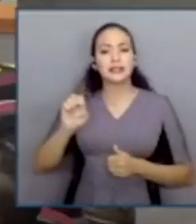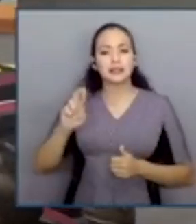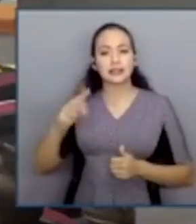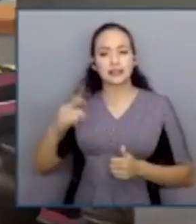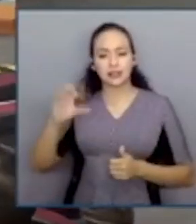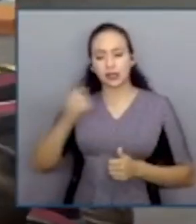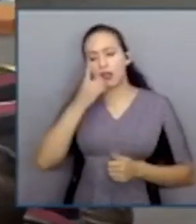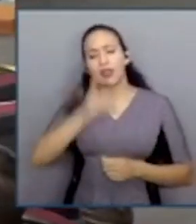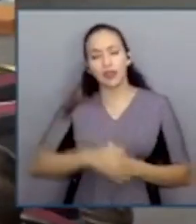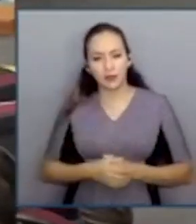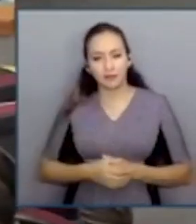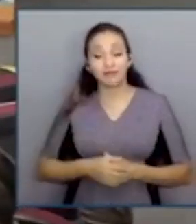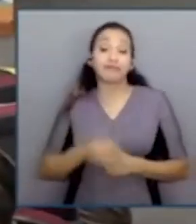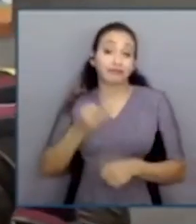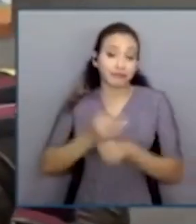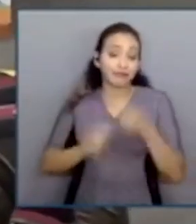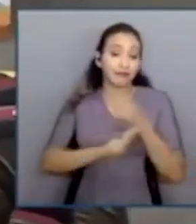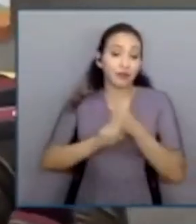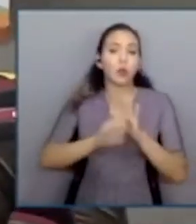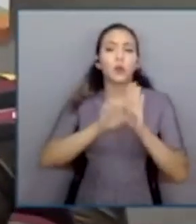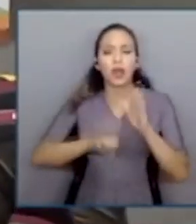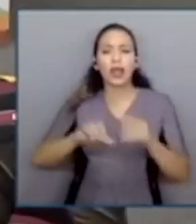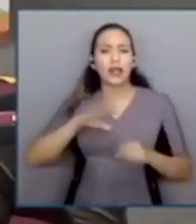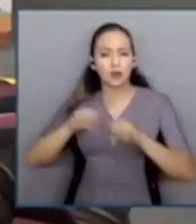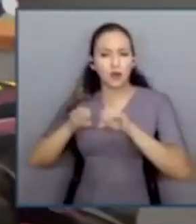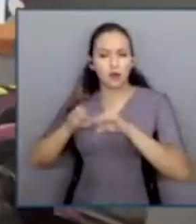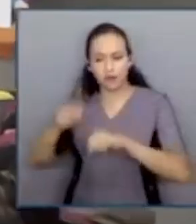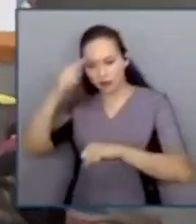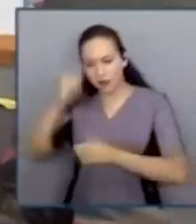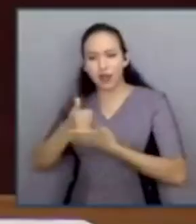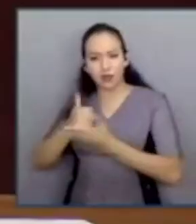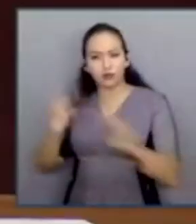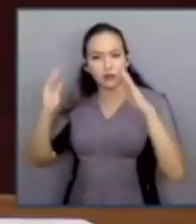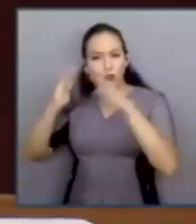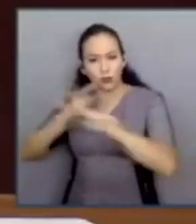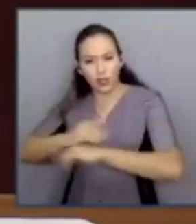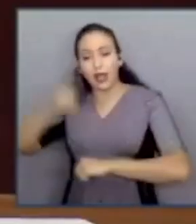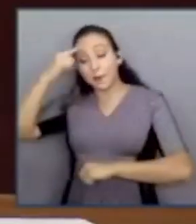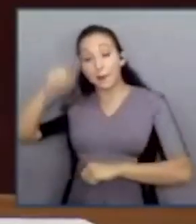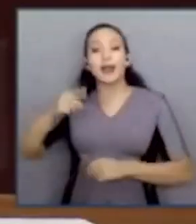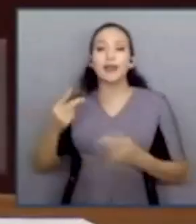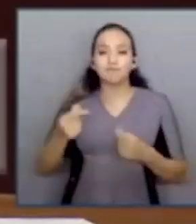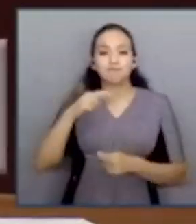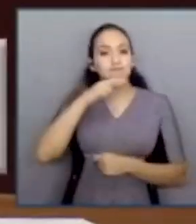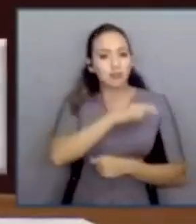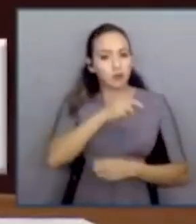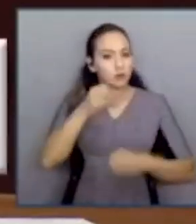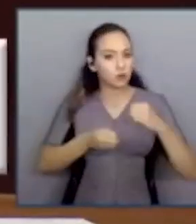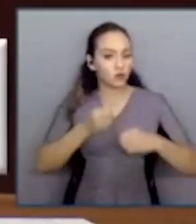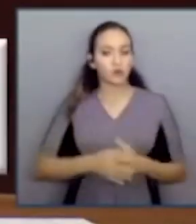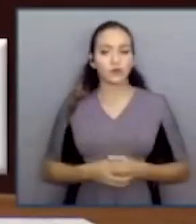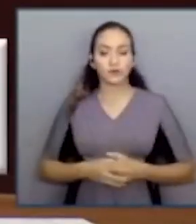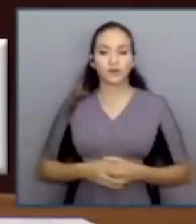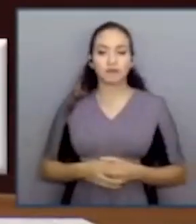materia en los centros de mediación con agilidad y Justicia social no tenemos hasta el día